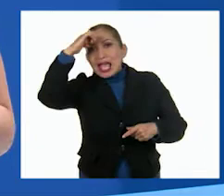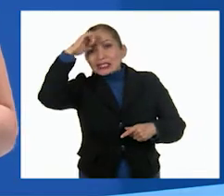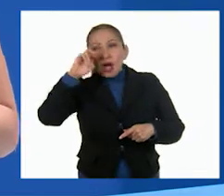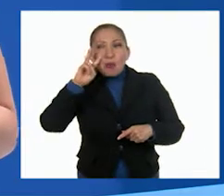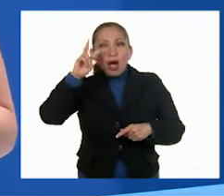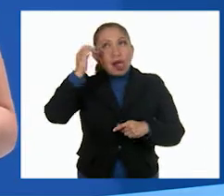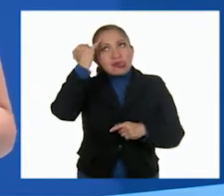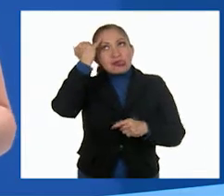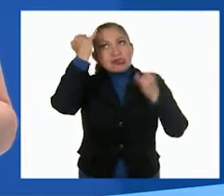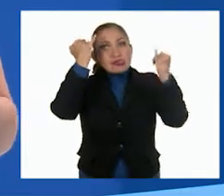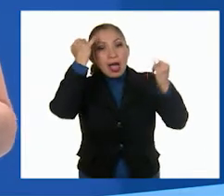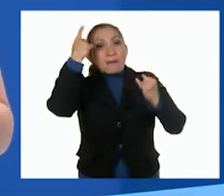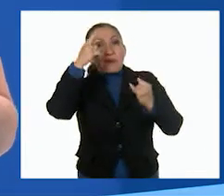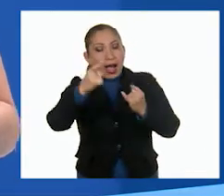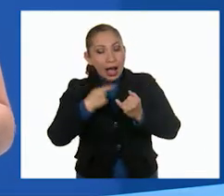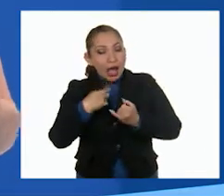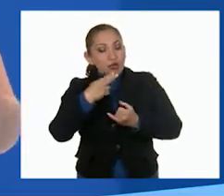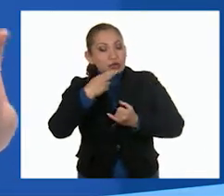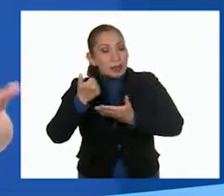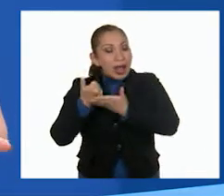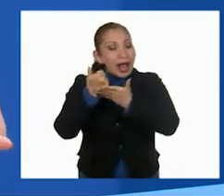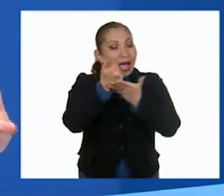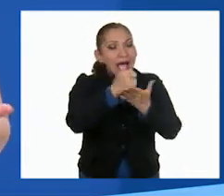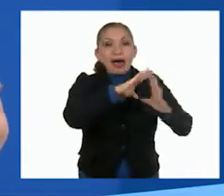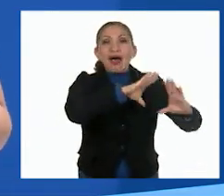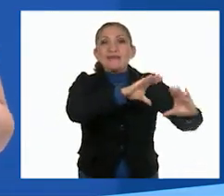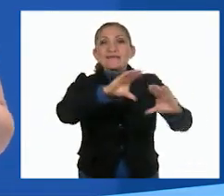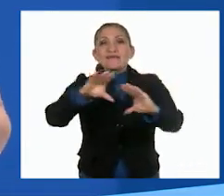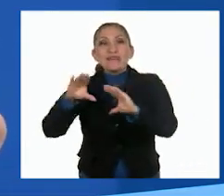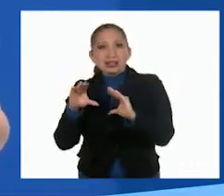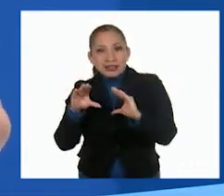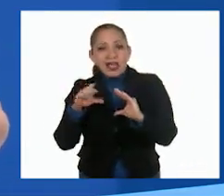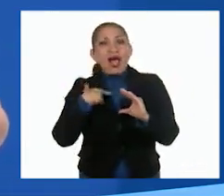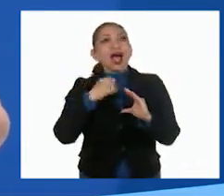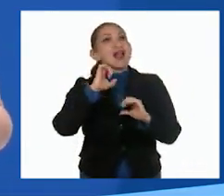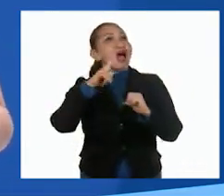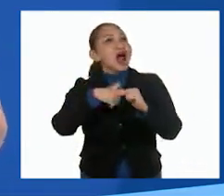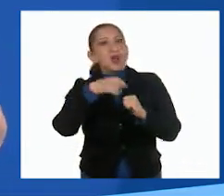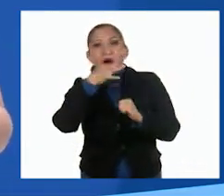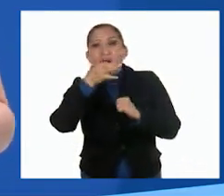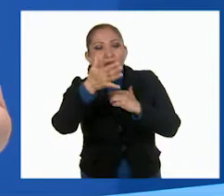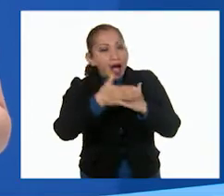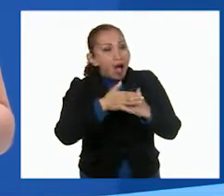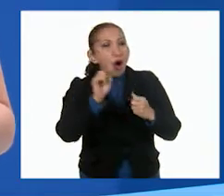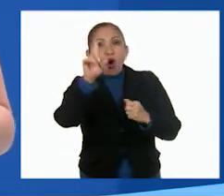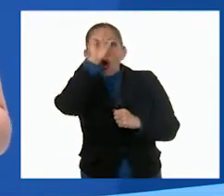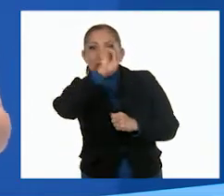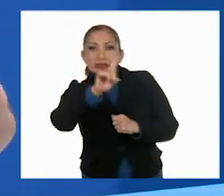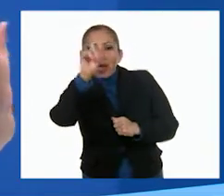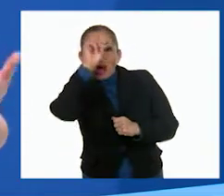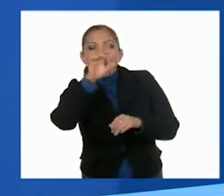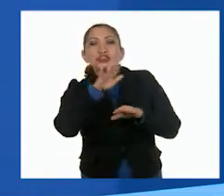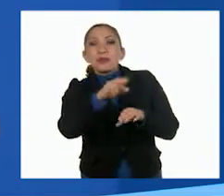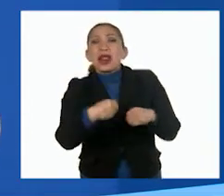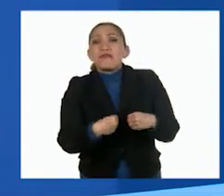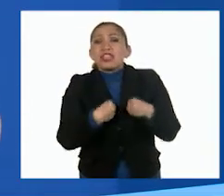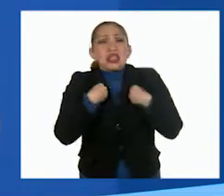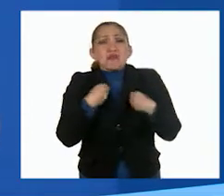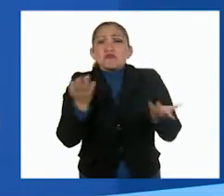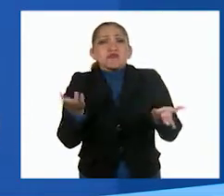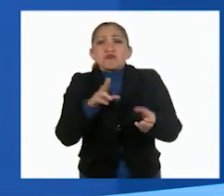y que utilizamos para transmitir una enseñanza, un mensaje o un consejo sobre la vida